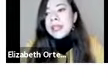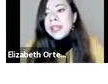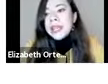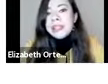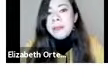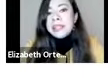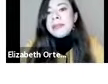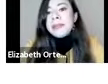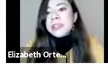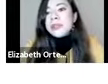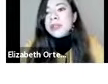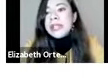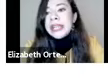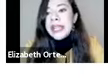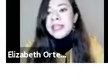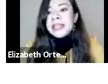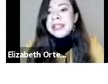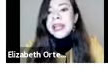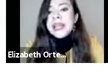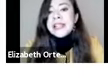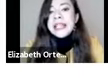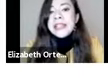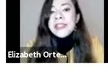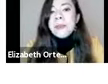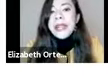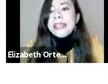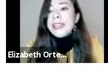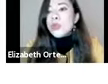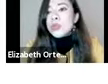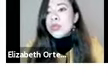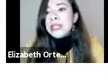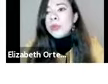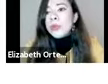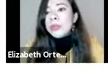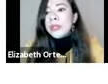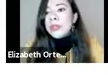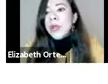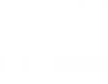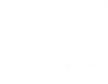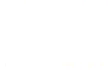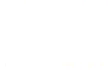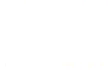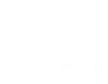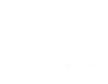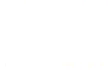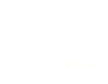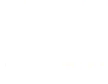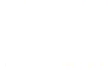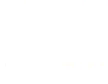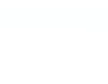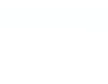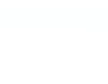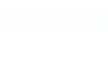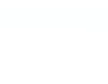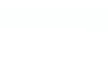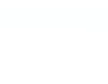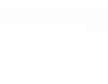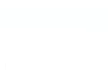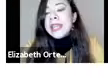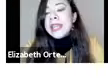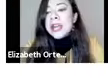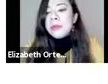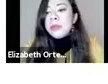que tenga esta parte de percepción, de análisis, selección, plan y ejecución en el movimiento, para que justo ese paciente que tenga alguna